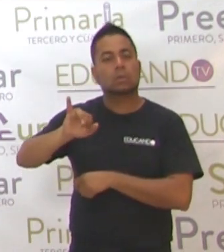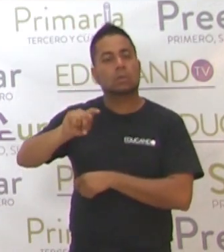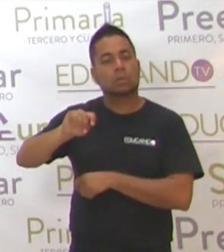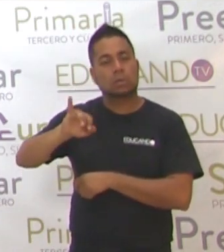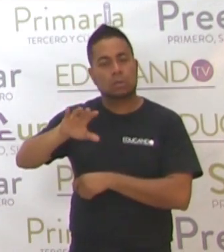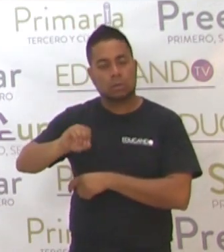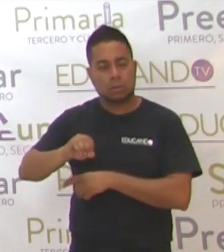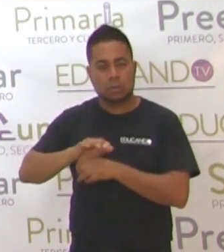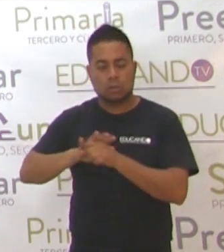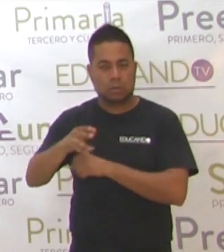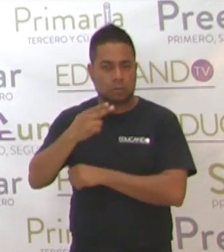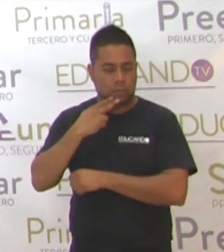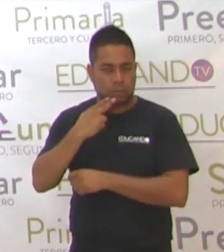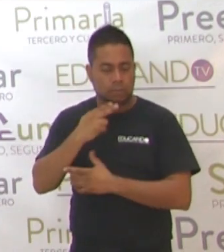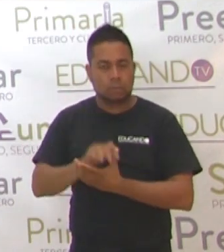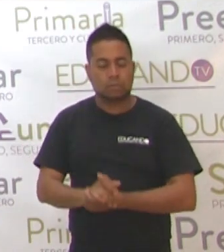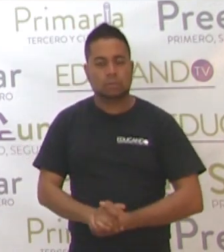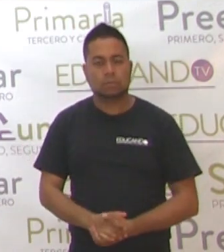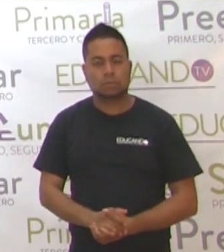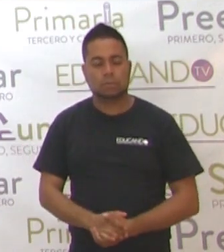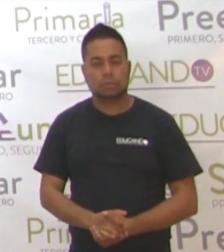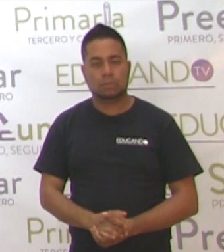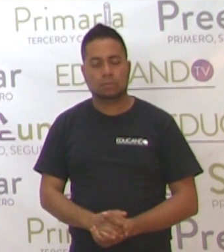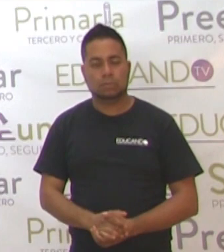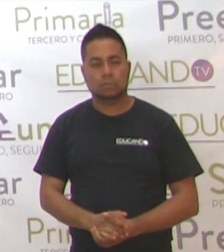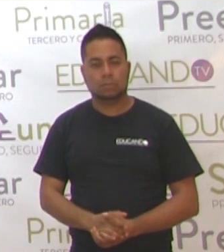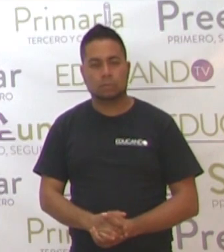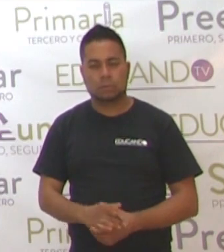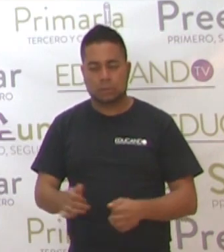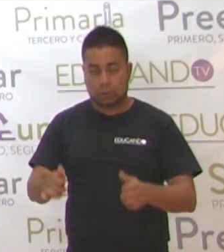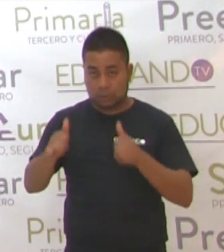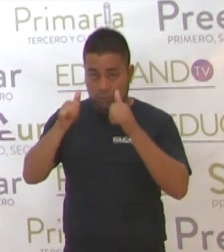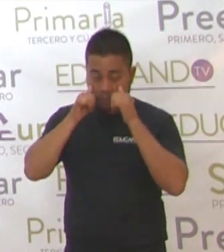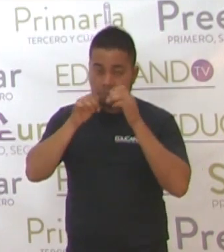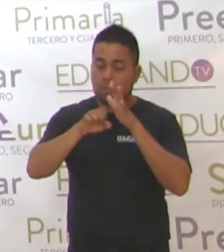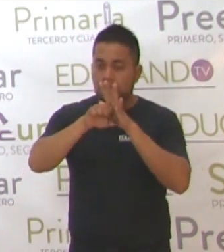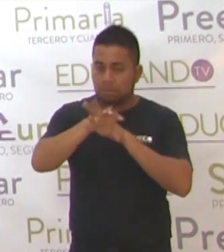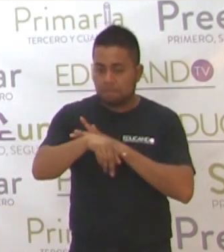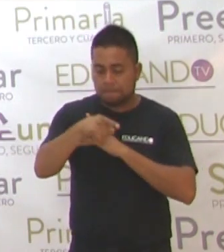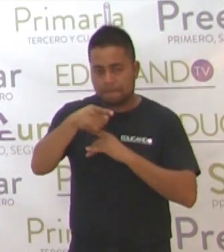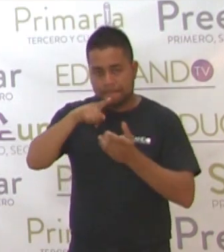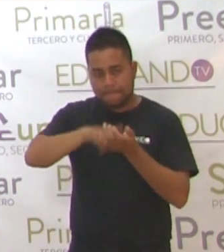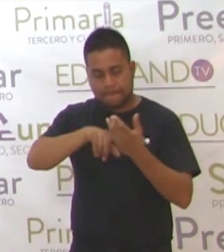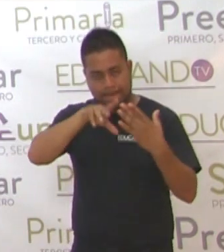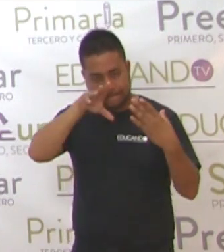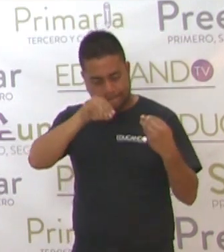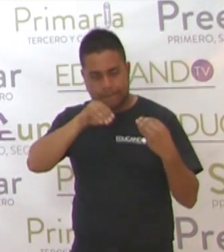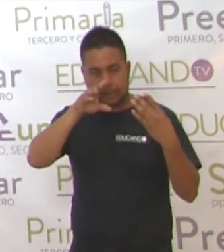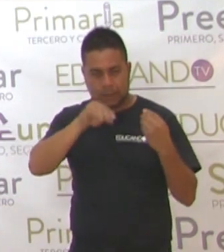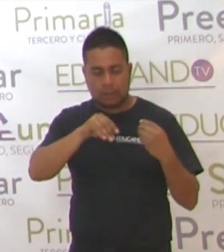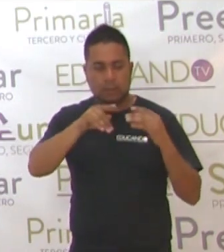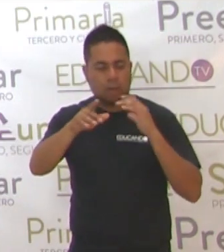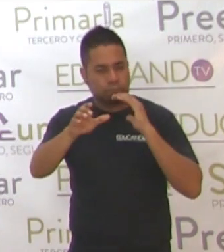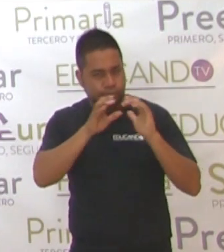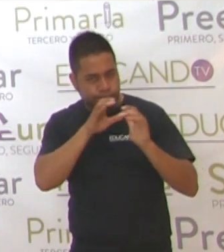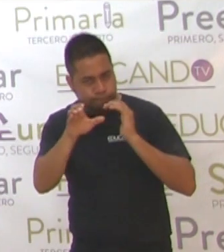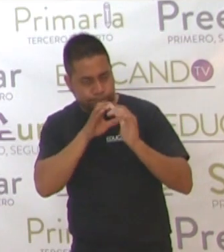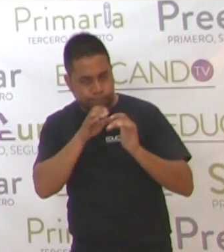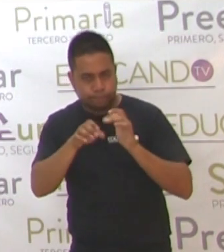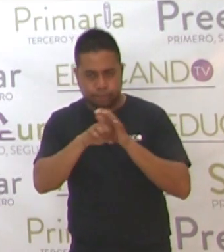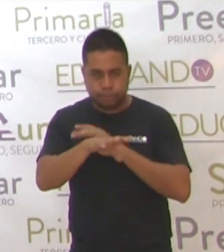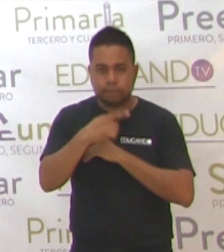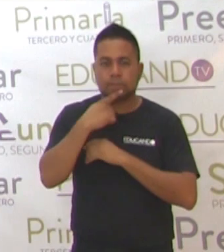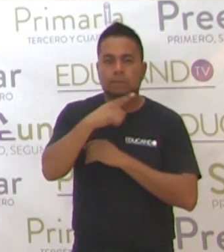utilizar mucha atención si hablamos en nuestra conversación hacemos referencia a que el